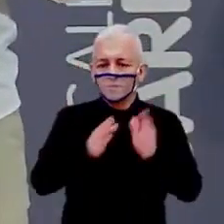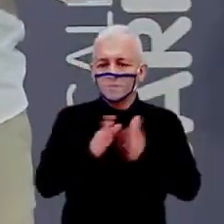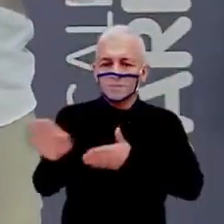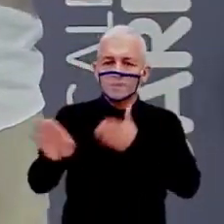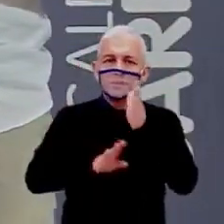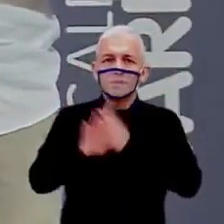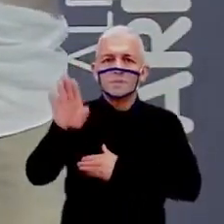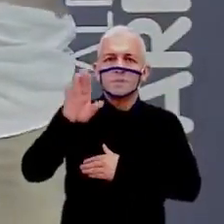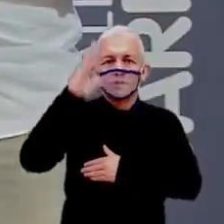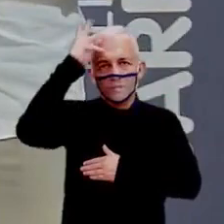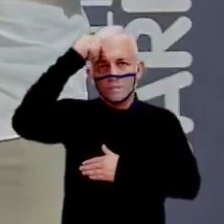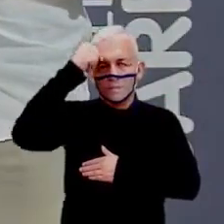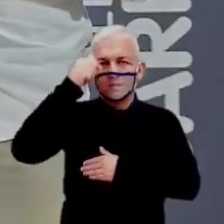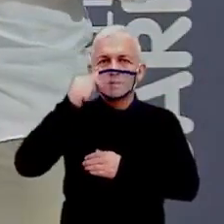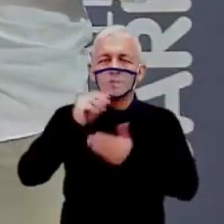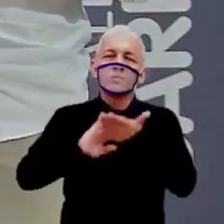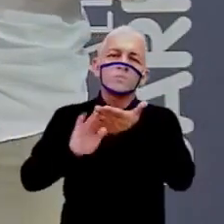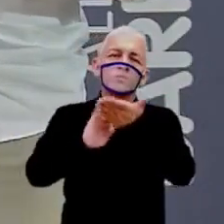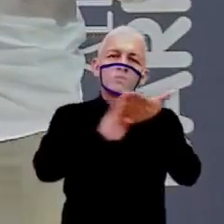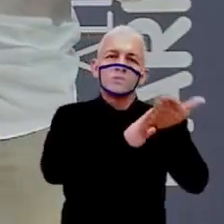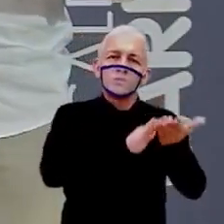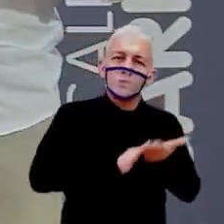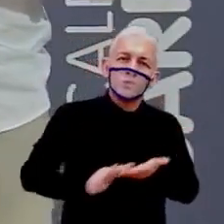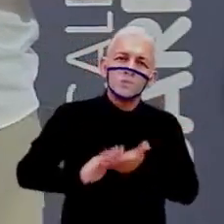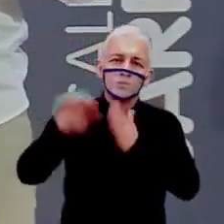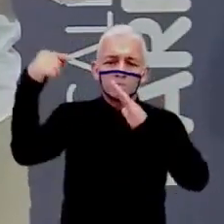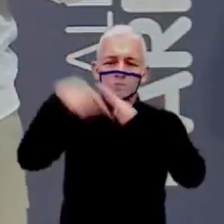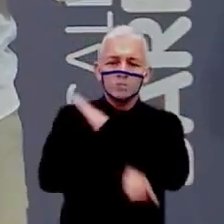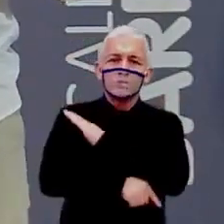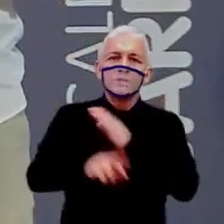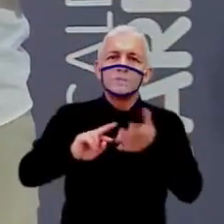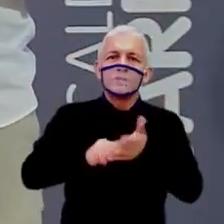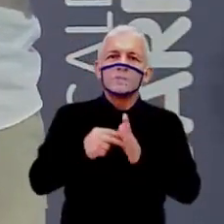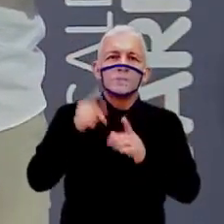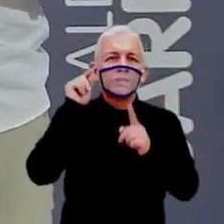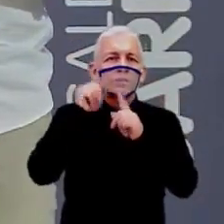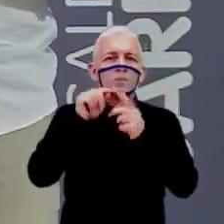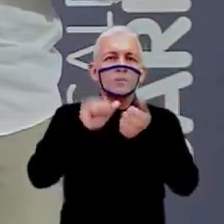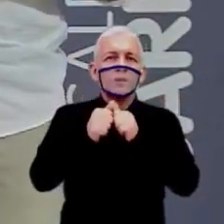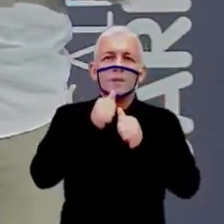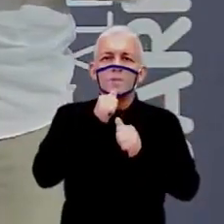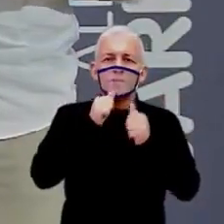el alcalde Pumarejo anuncia soluciones de fondo para la problemática de